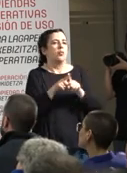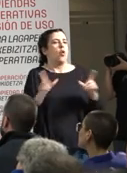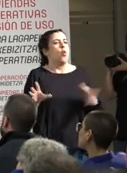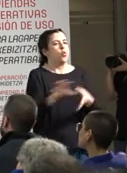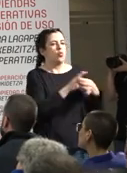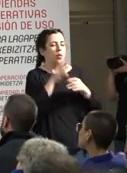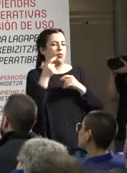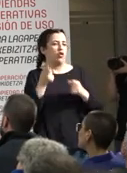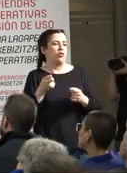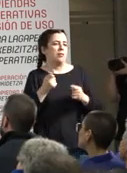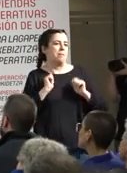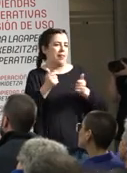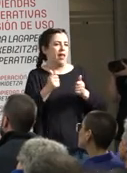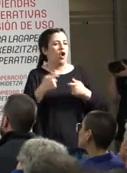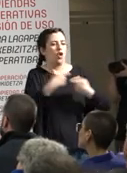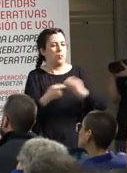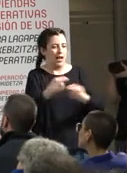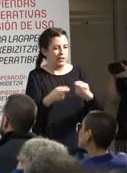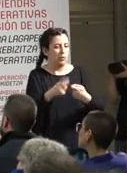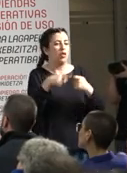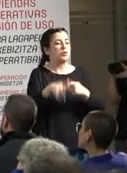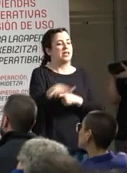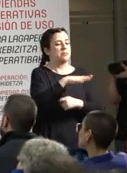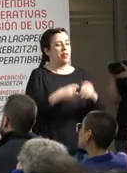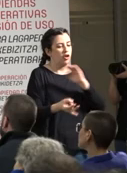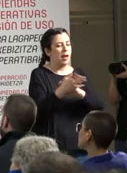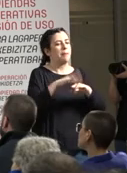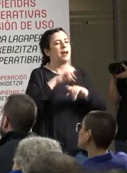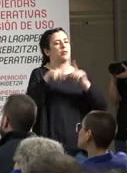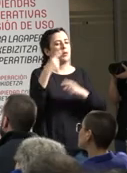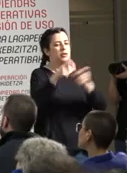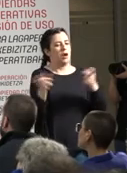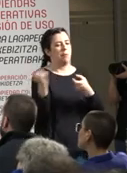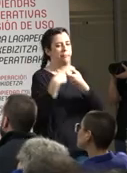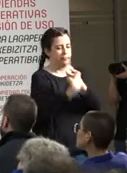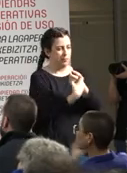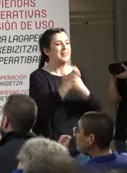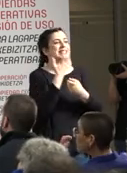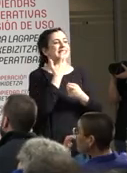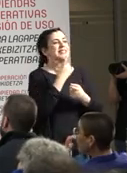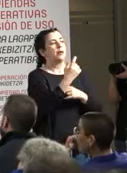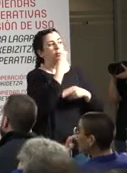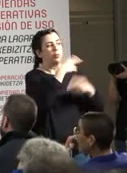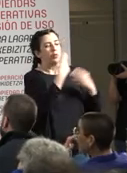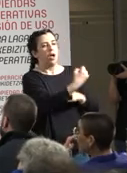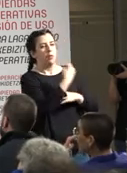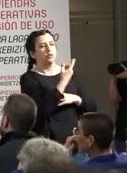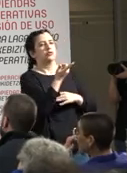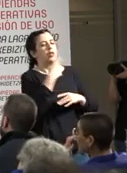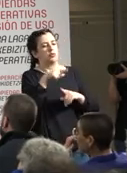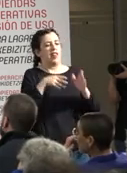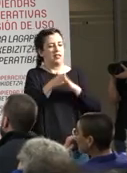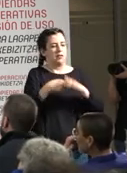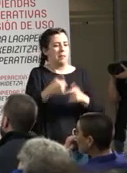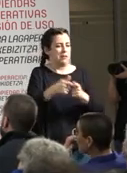y generan un espacio en el que va a circular más gente. Entonces, si conseguimos apoyo público, pues precisamente va a ser más accesible